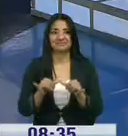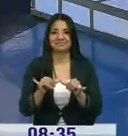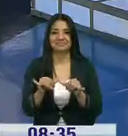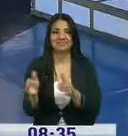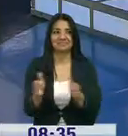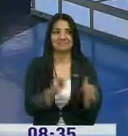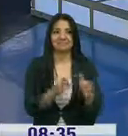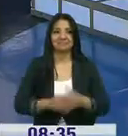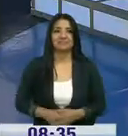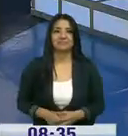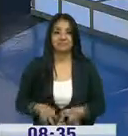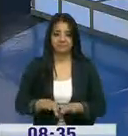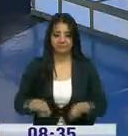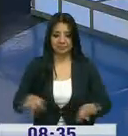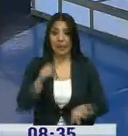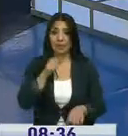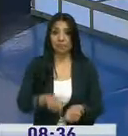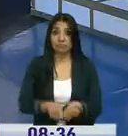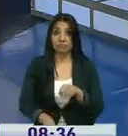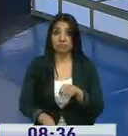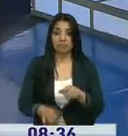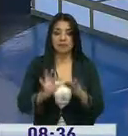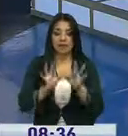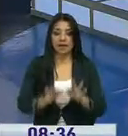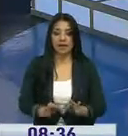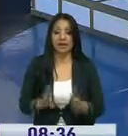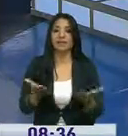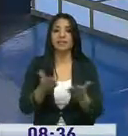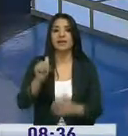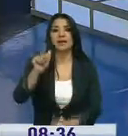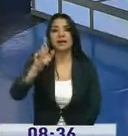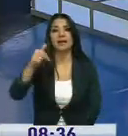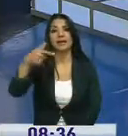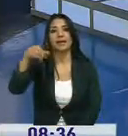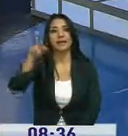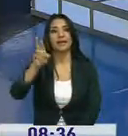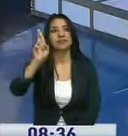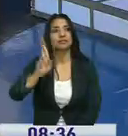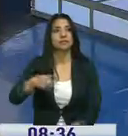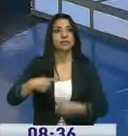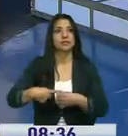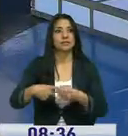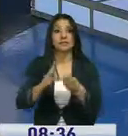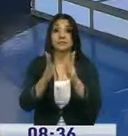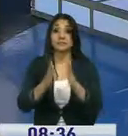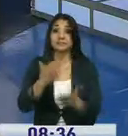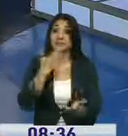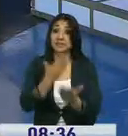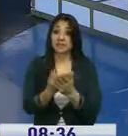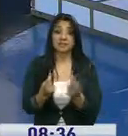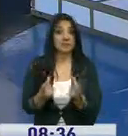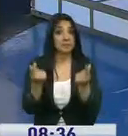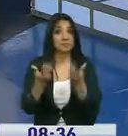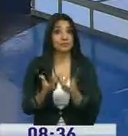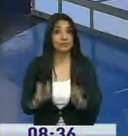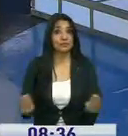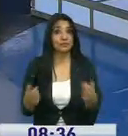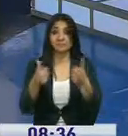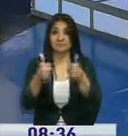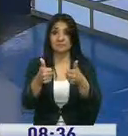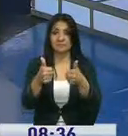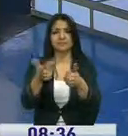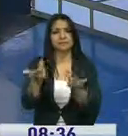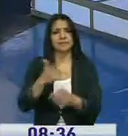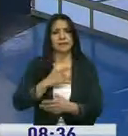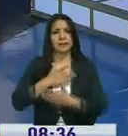Contamos que una fuga de agua fue reparada en el sector de Argelia Media, esto al sur de Quito. Los vecinos están agradecidos por esta pronta intervención. Qué bueno. Pobrecitos,